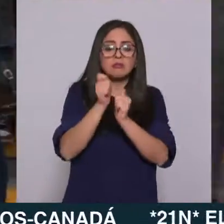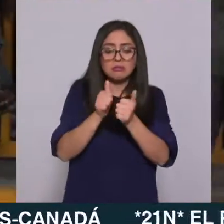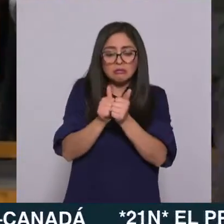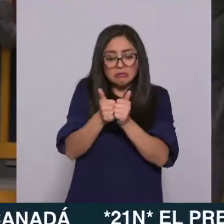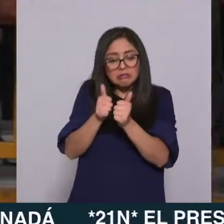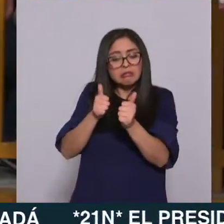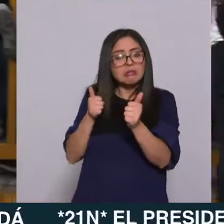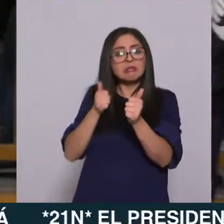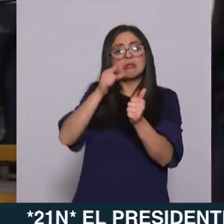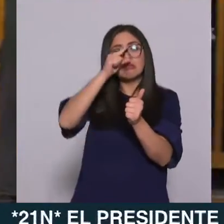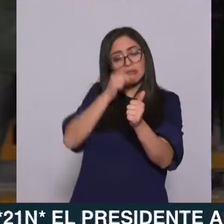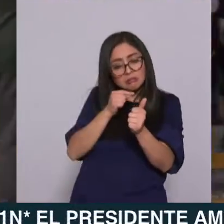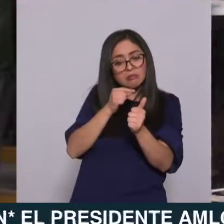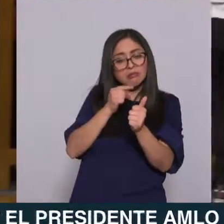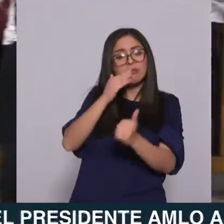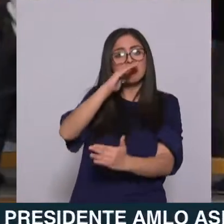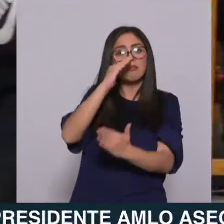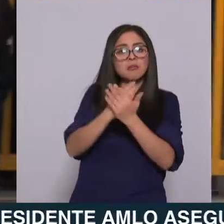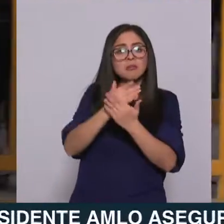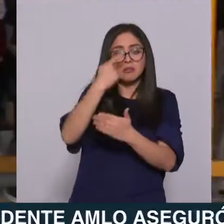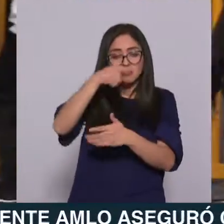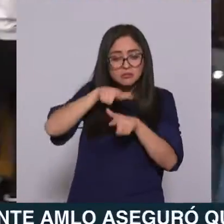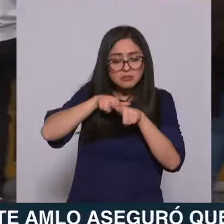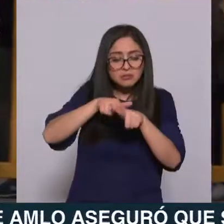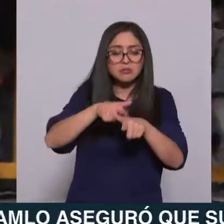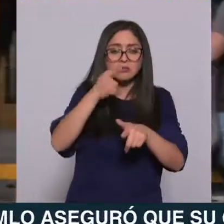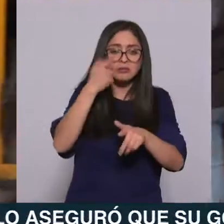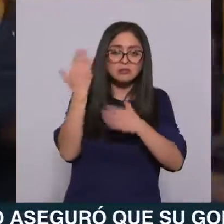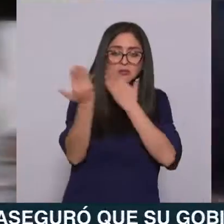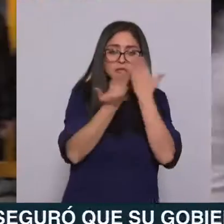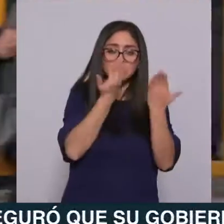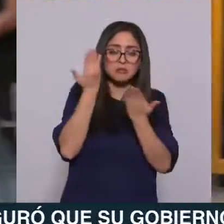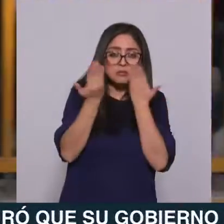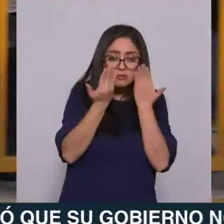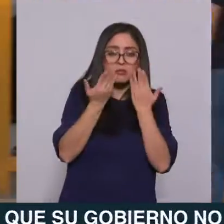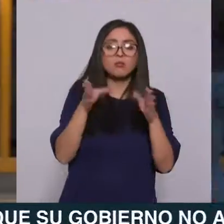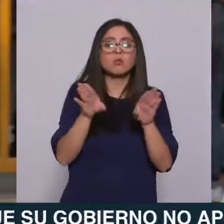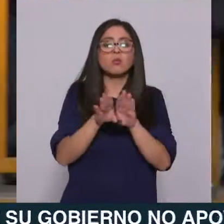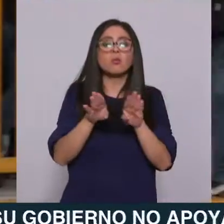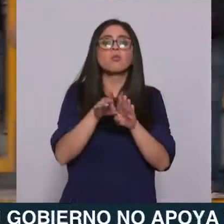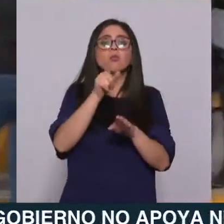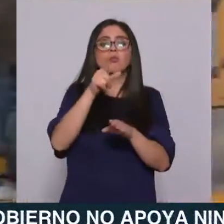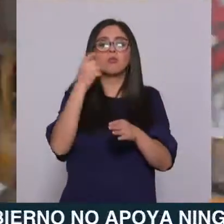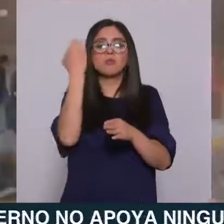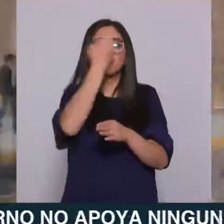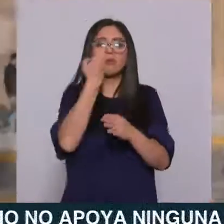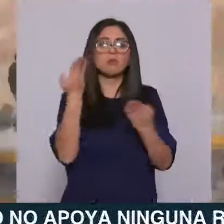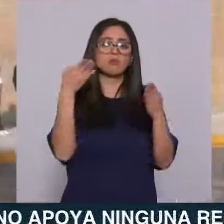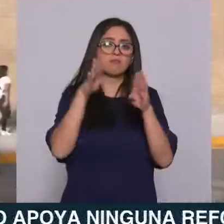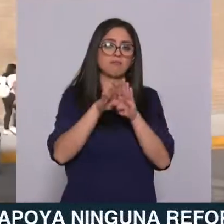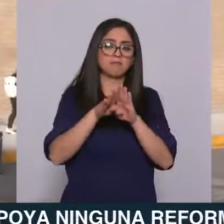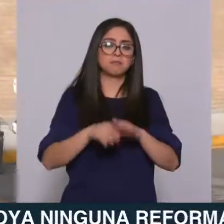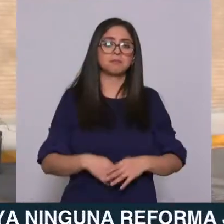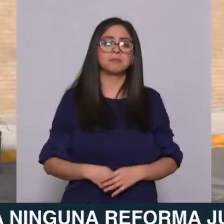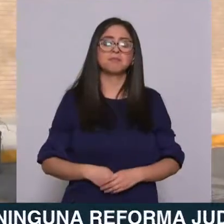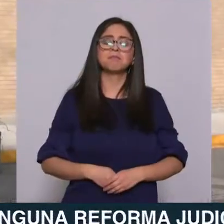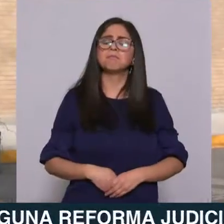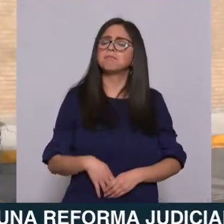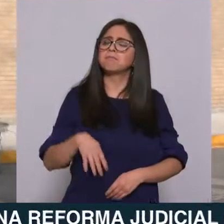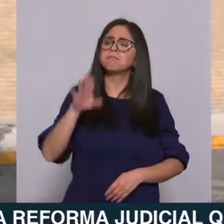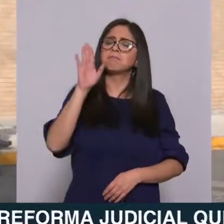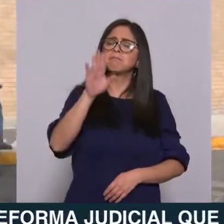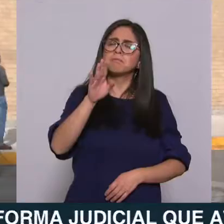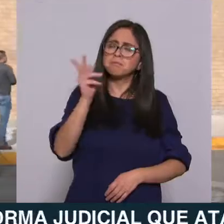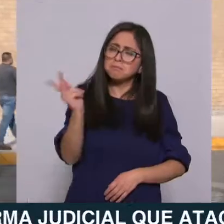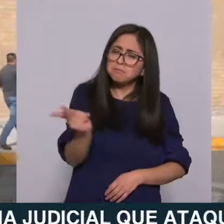de paralización en sus estudios académicos en virtud de este paro. Doctor Díaz Barriga, ¿qué